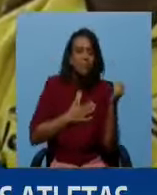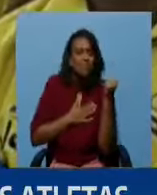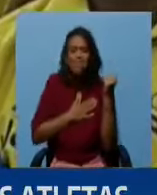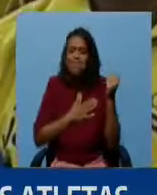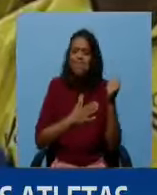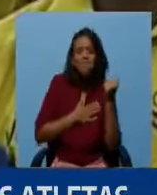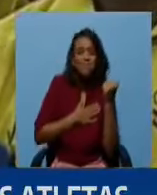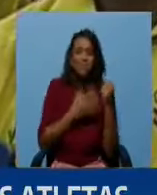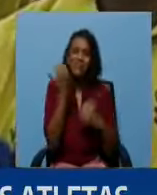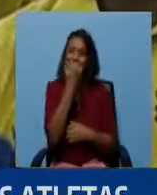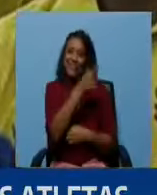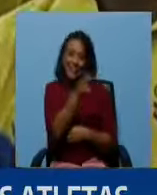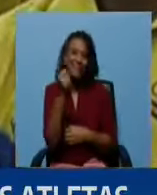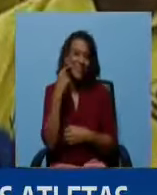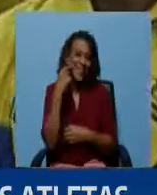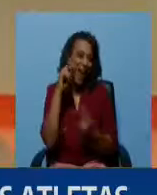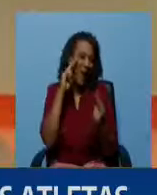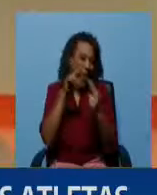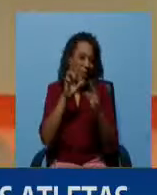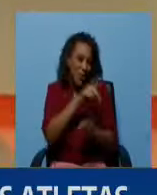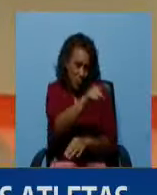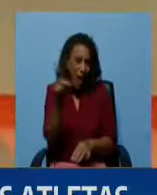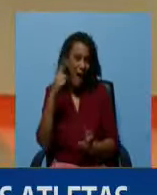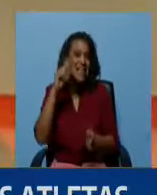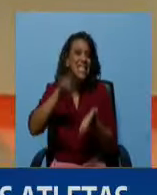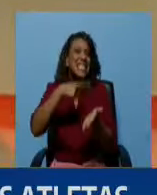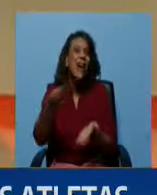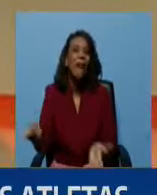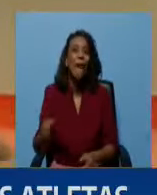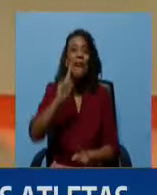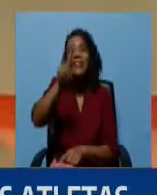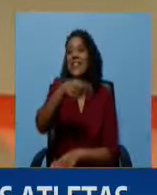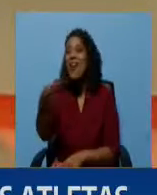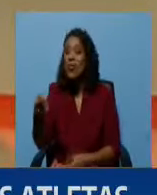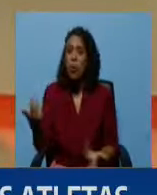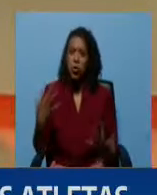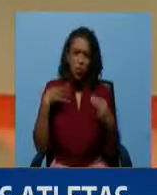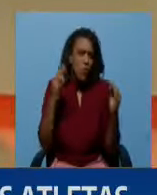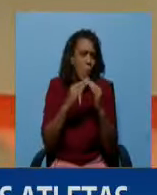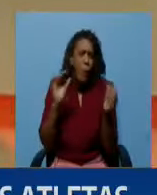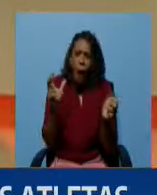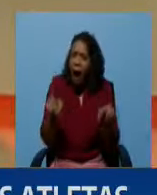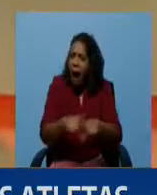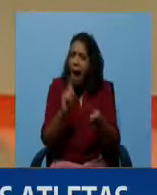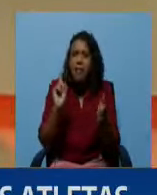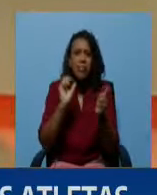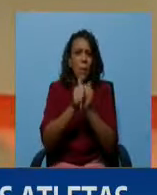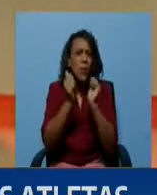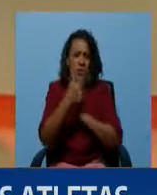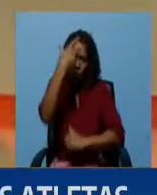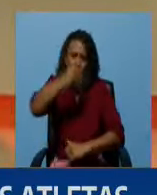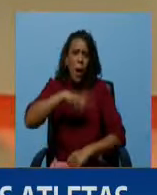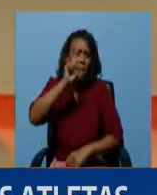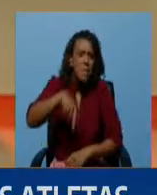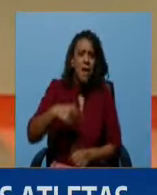Me da risa por algo, estoy diciendo algo, ¿verdad? Que es cierto. Que yo fui también deportista.